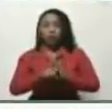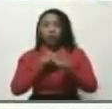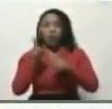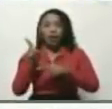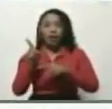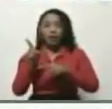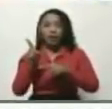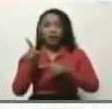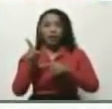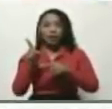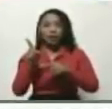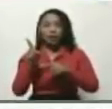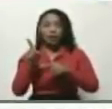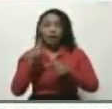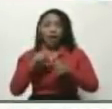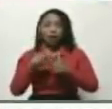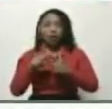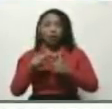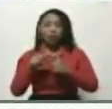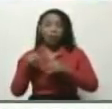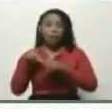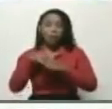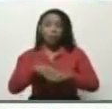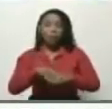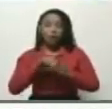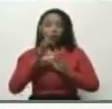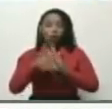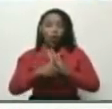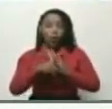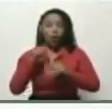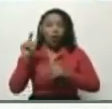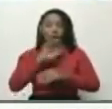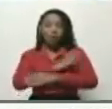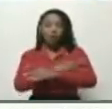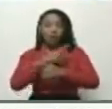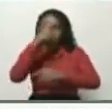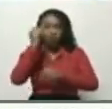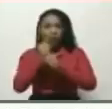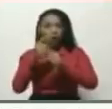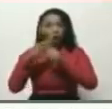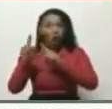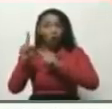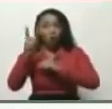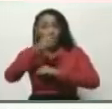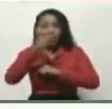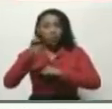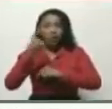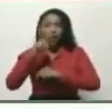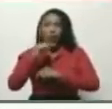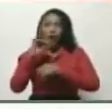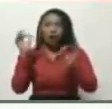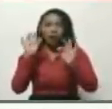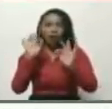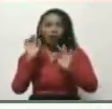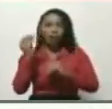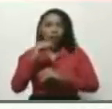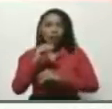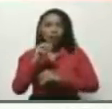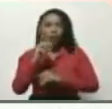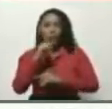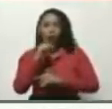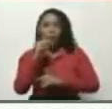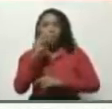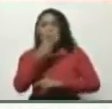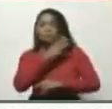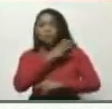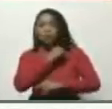medios, entonces explotan y le roban la fuerza de trabajo a otros seres humanos. Por tanto, no hay nada más inmoral, ni hay